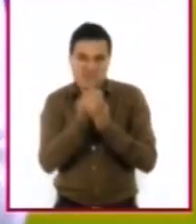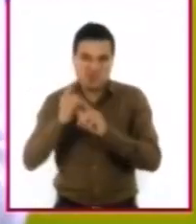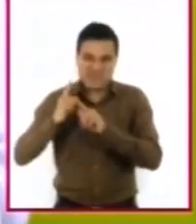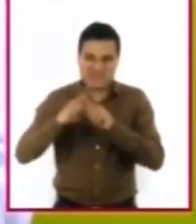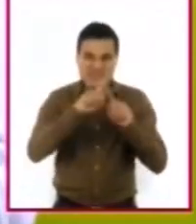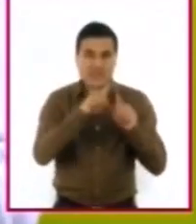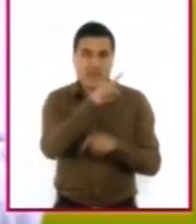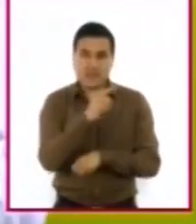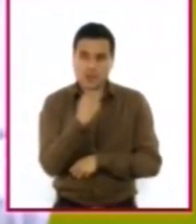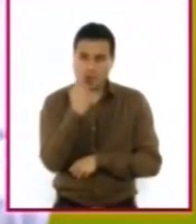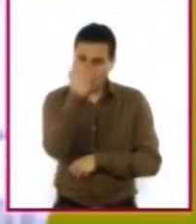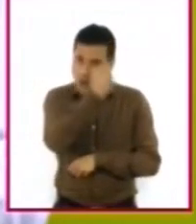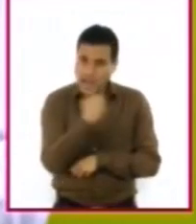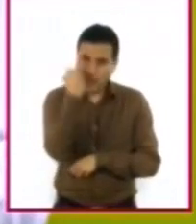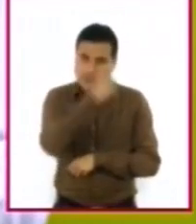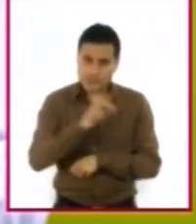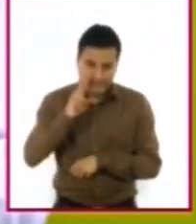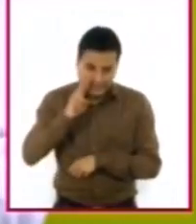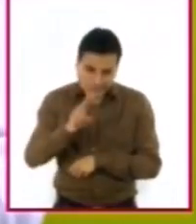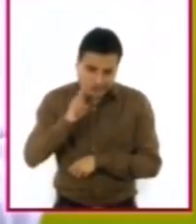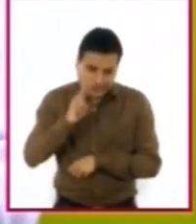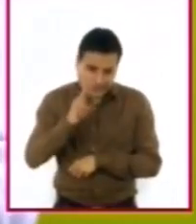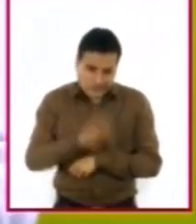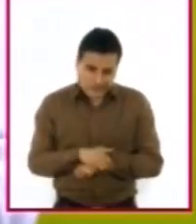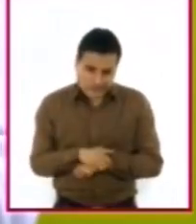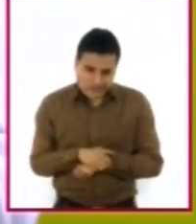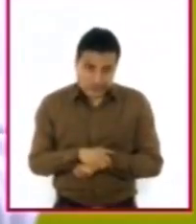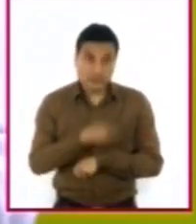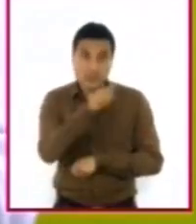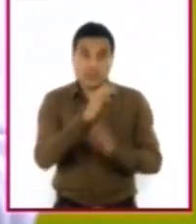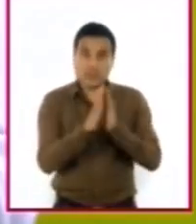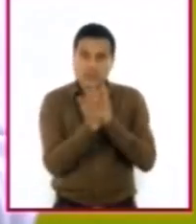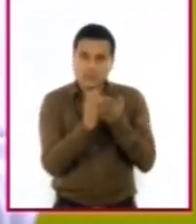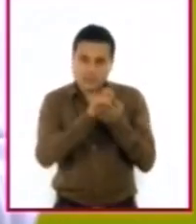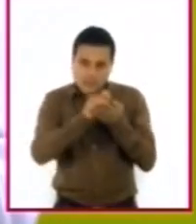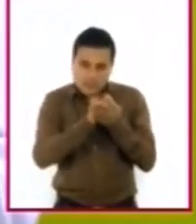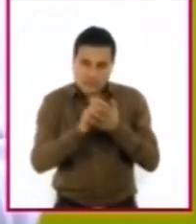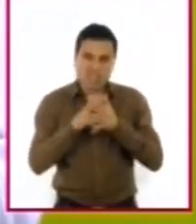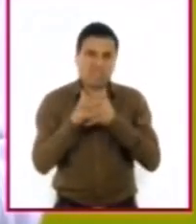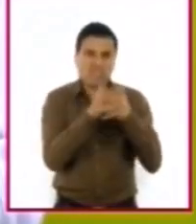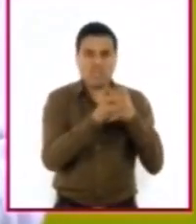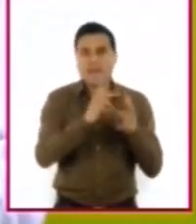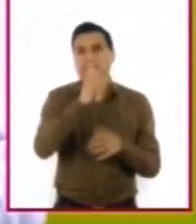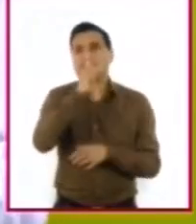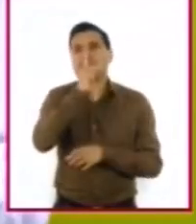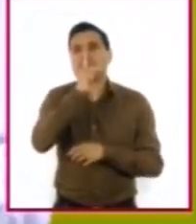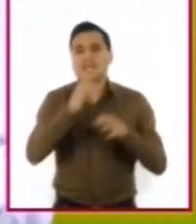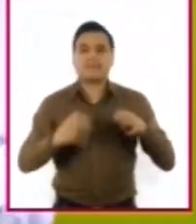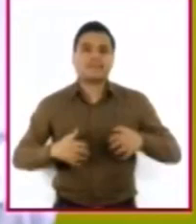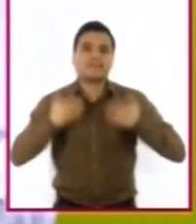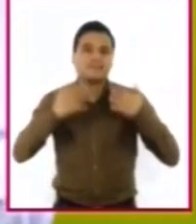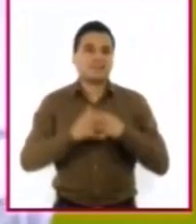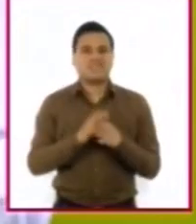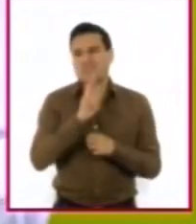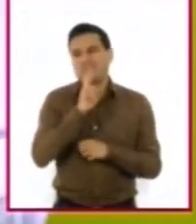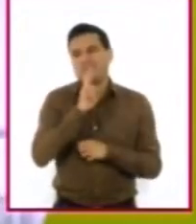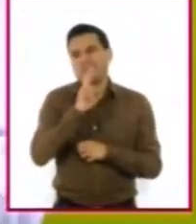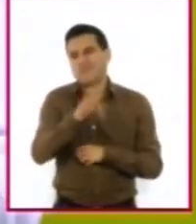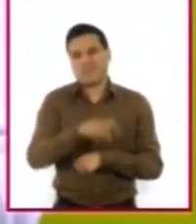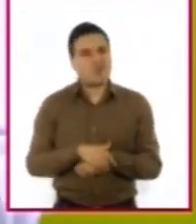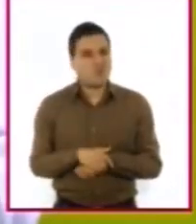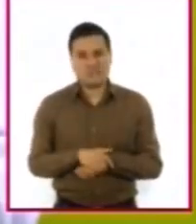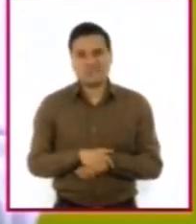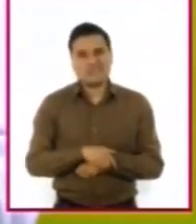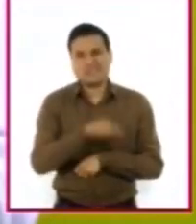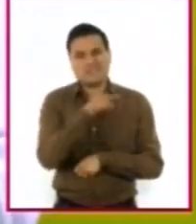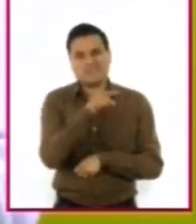observarlos horas y horas. Pero sus notas eran catastróficas, de tal modo que su padre, muy enfadado, lo sacó de ahí y lo mandó a estudiar a